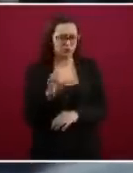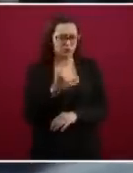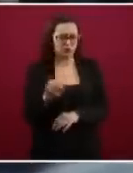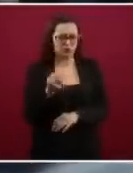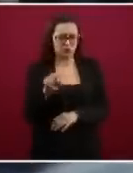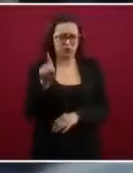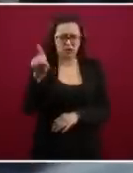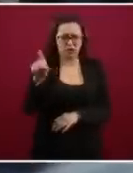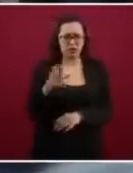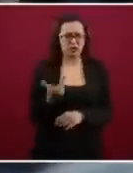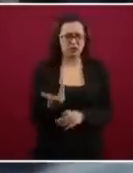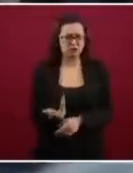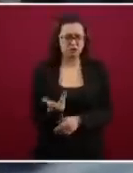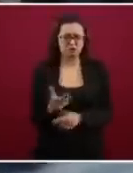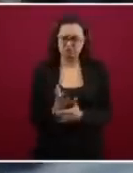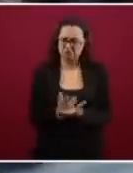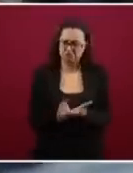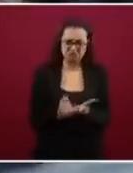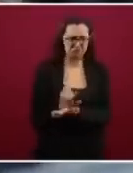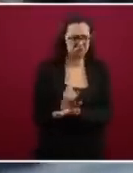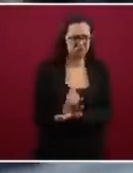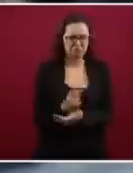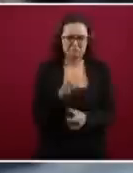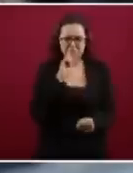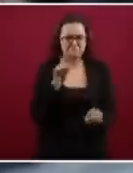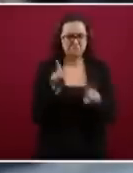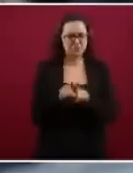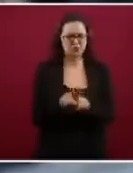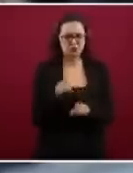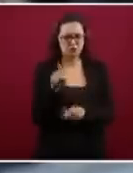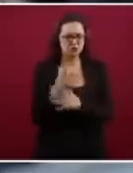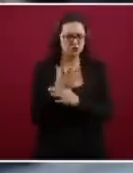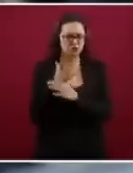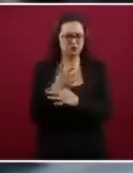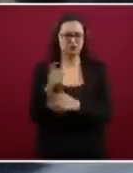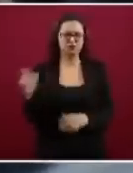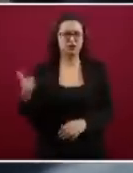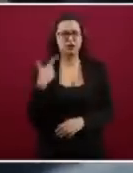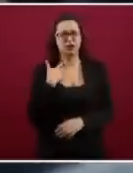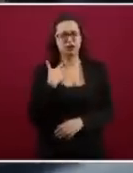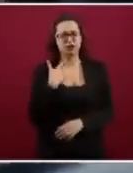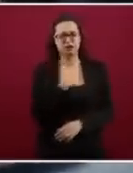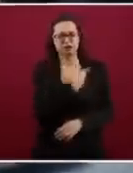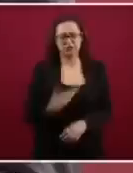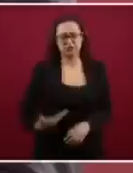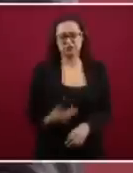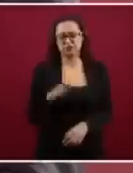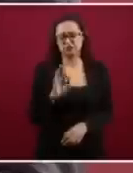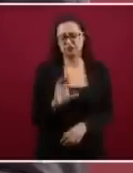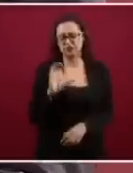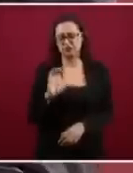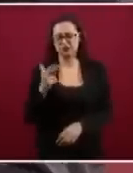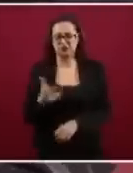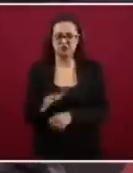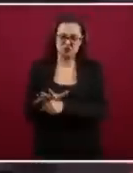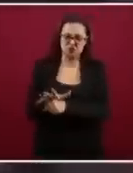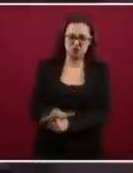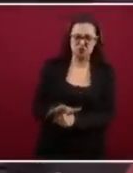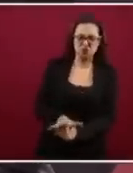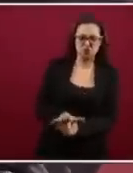se mantiene en su dicho de que fue presionado por el expresidente Felipe Calderón Hinojosa? Bueno,